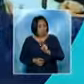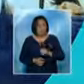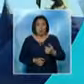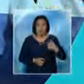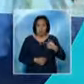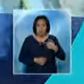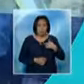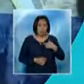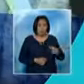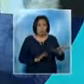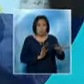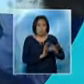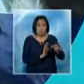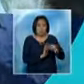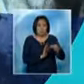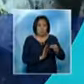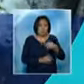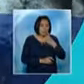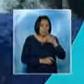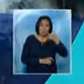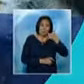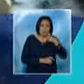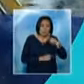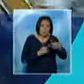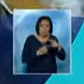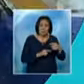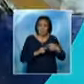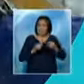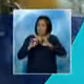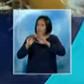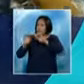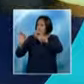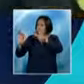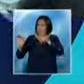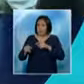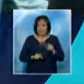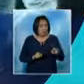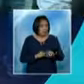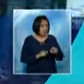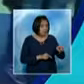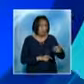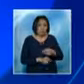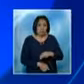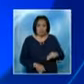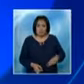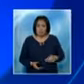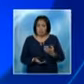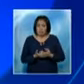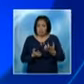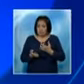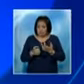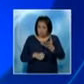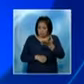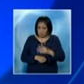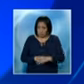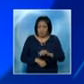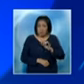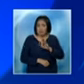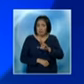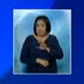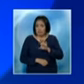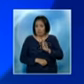grabado esta conversación difundida en diversos medios de comunicación, así como lo acusó el ministro de Economía y Finanzas, Alfredo